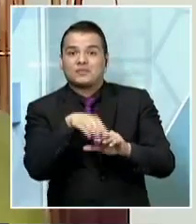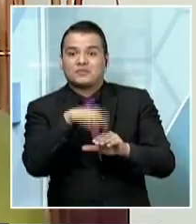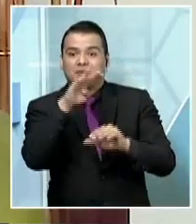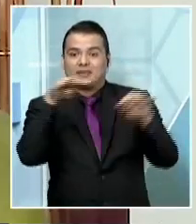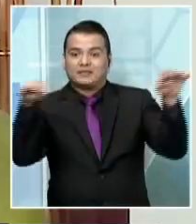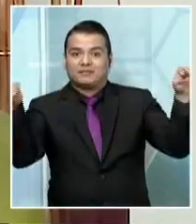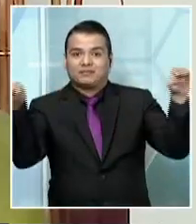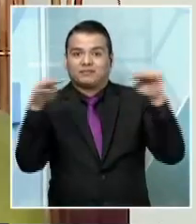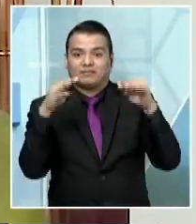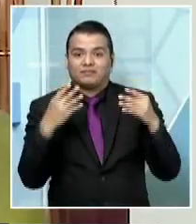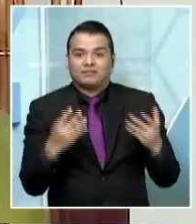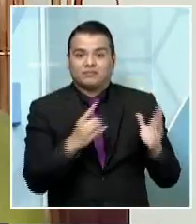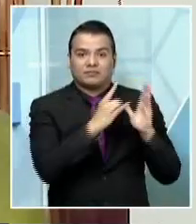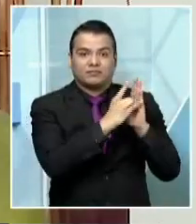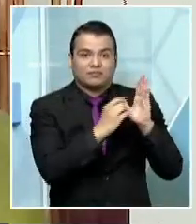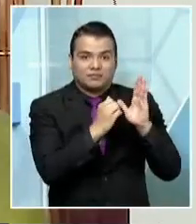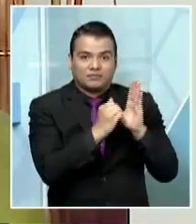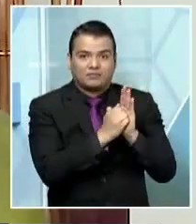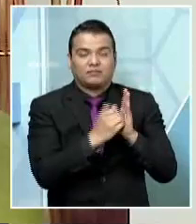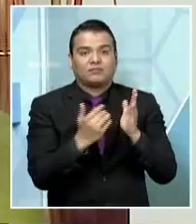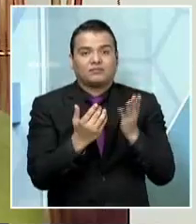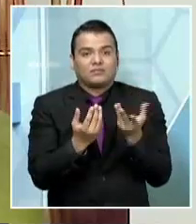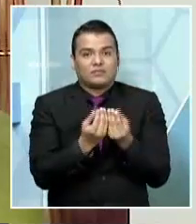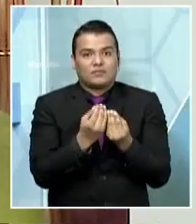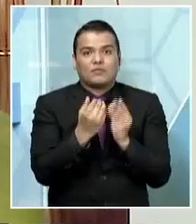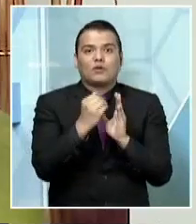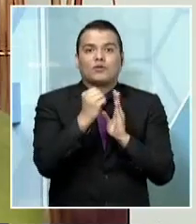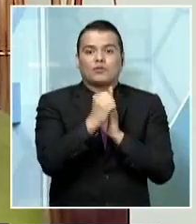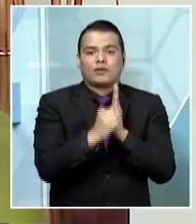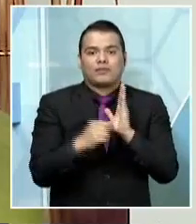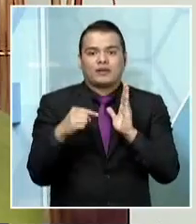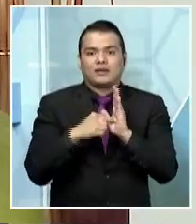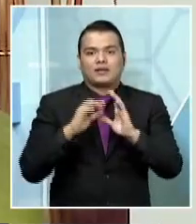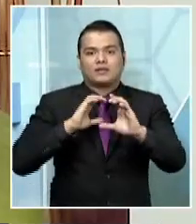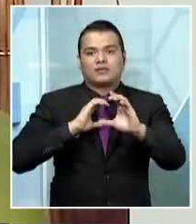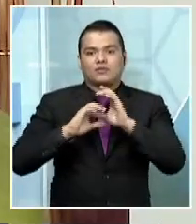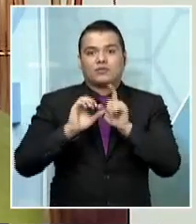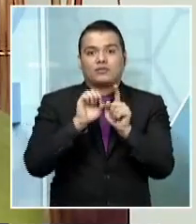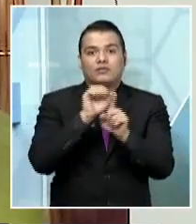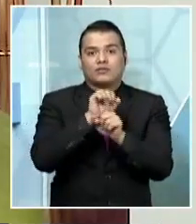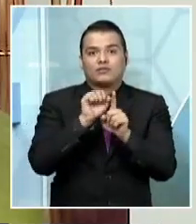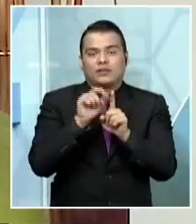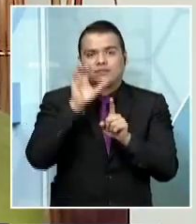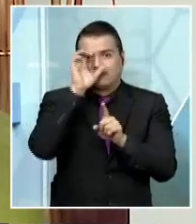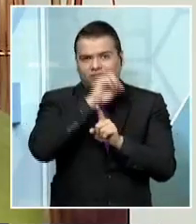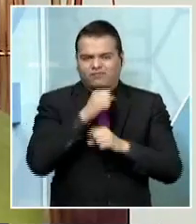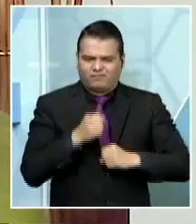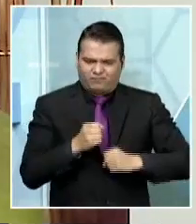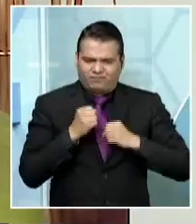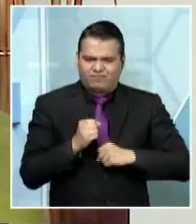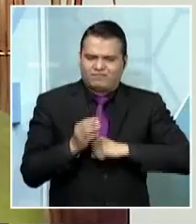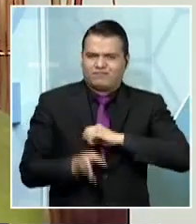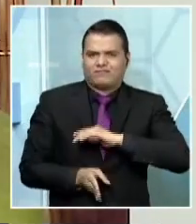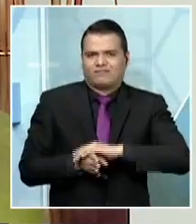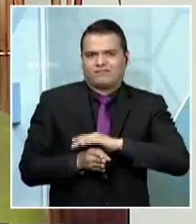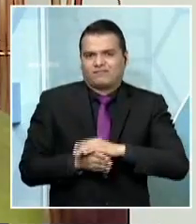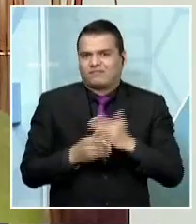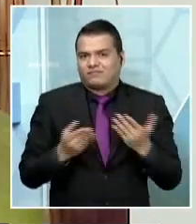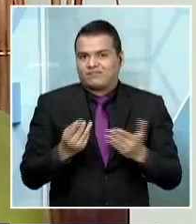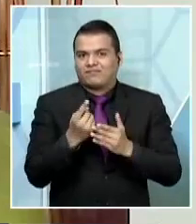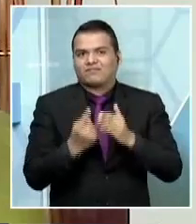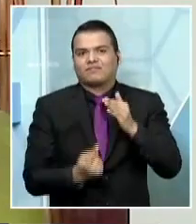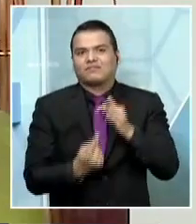el talento de la Universidad Autónoma, de su programa de comunicación social, se muestre a través de 90 minutos y que el público